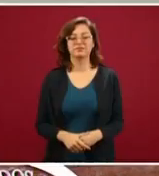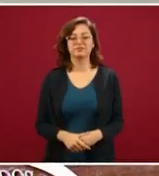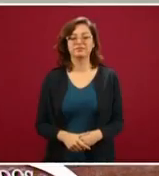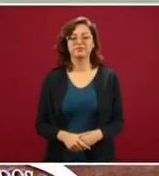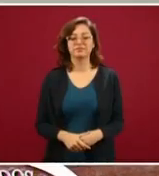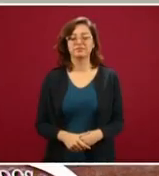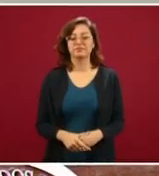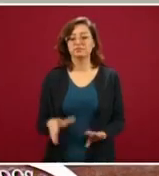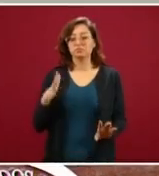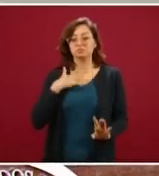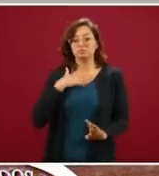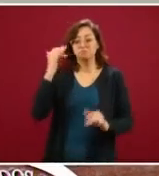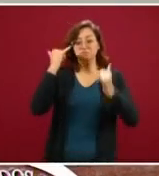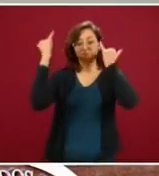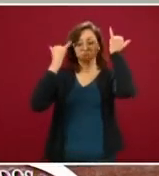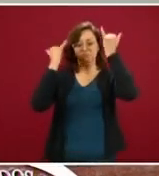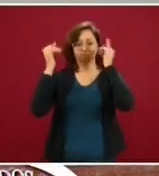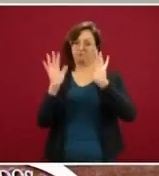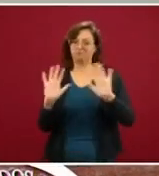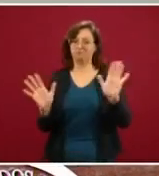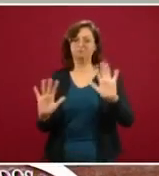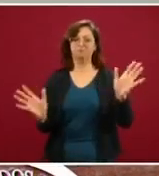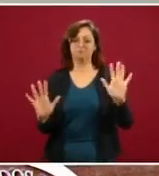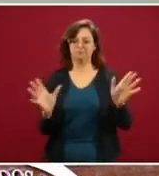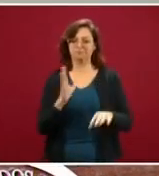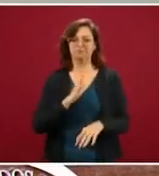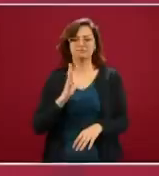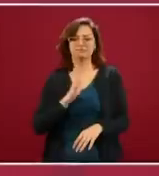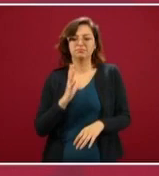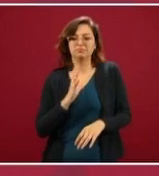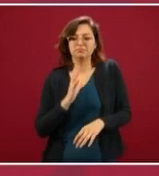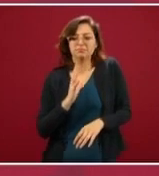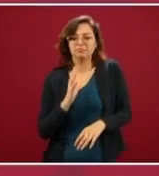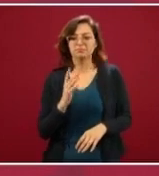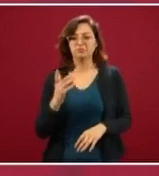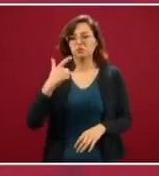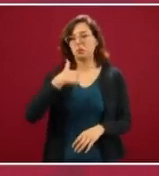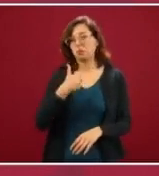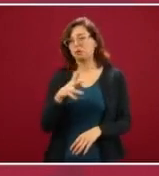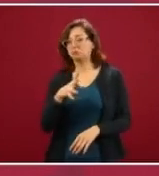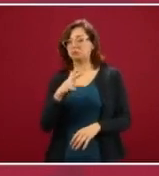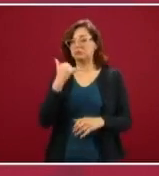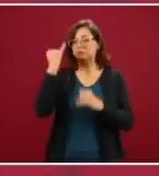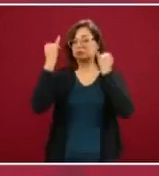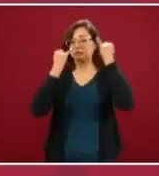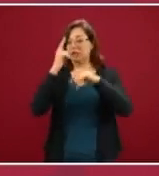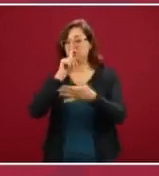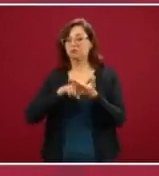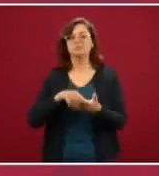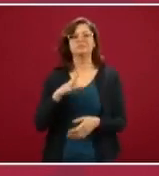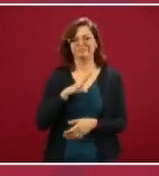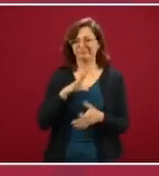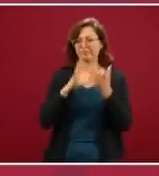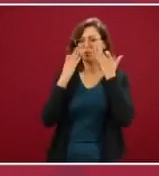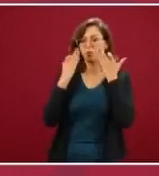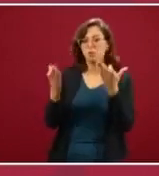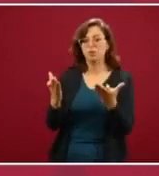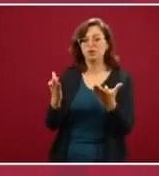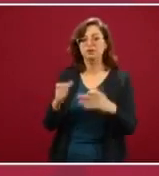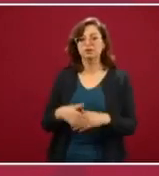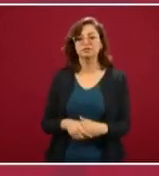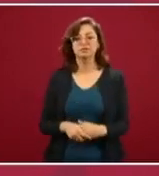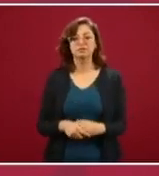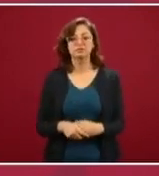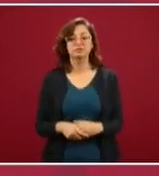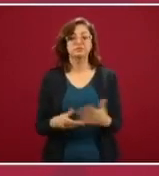No estoy inventando nada, no estoy hablando al tanteo, hay los testimonios, y más la